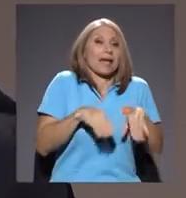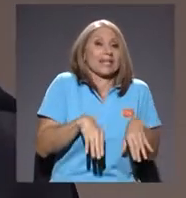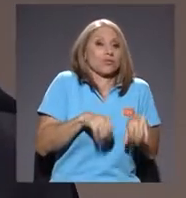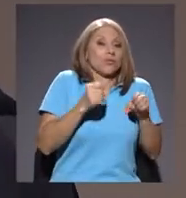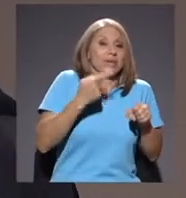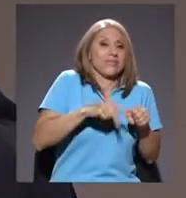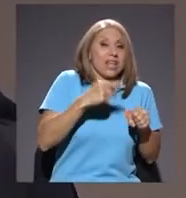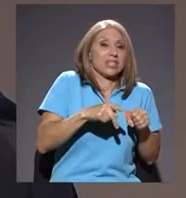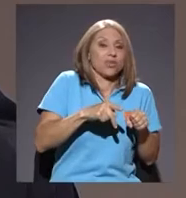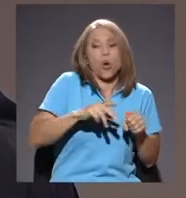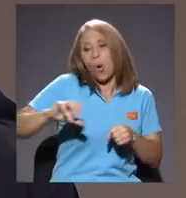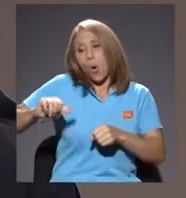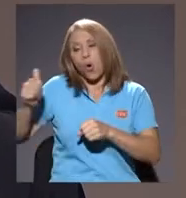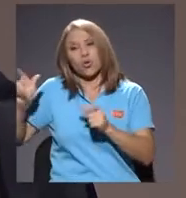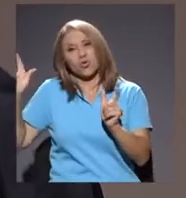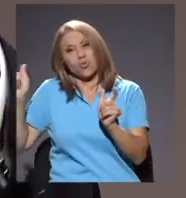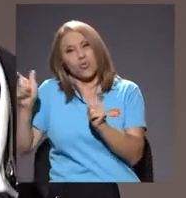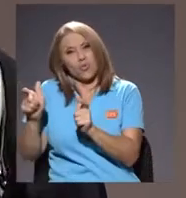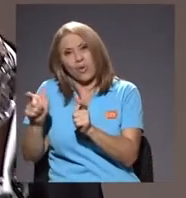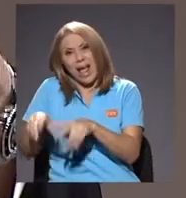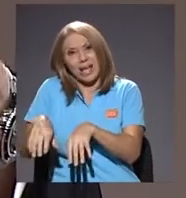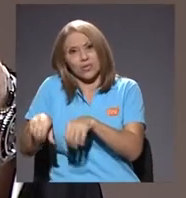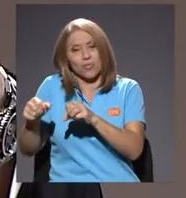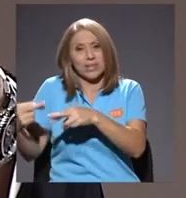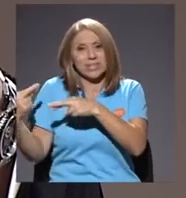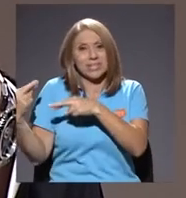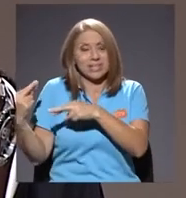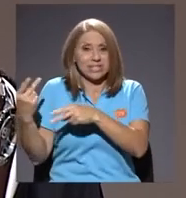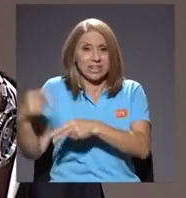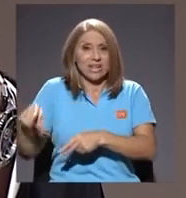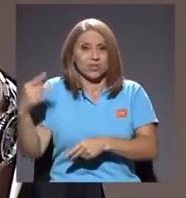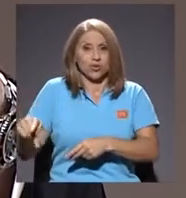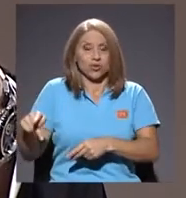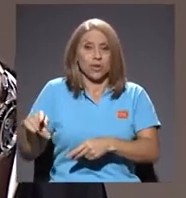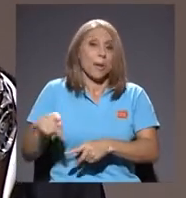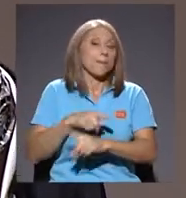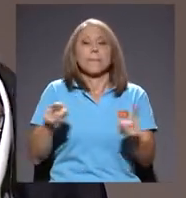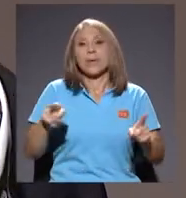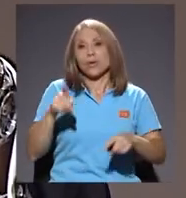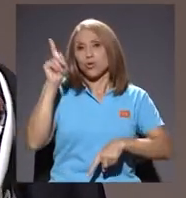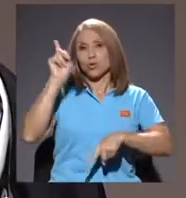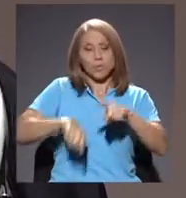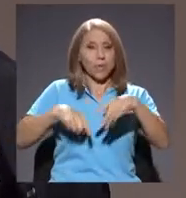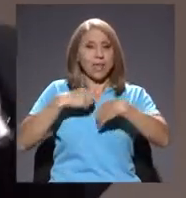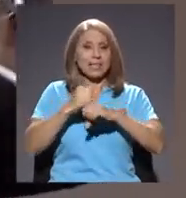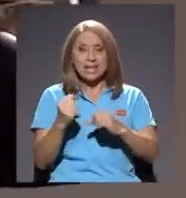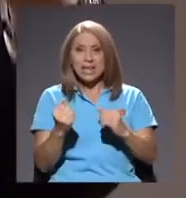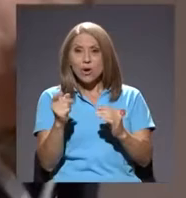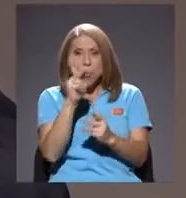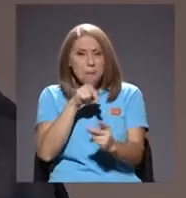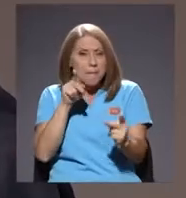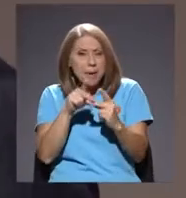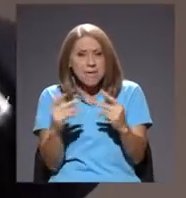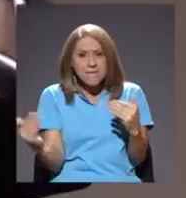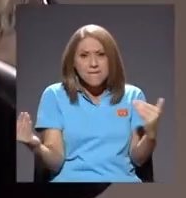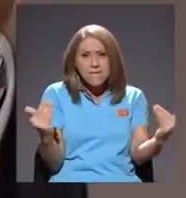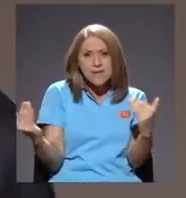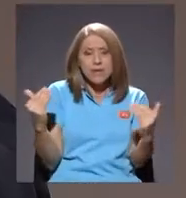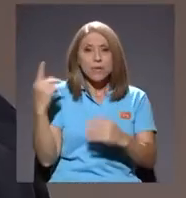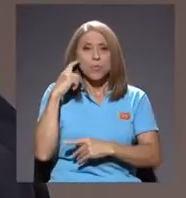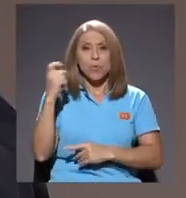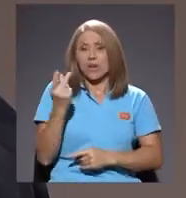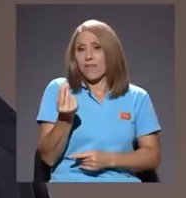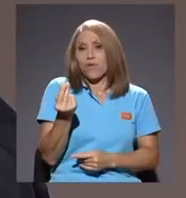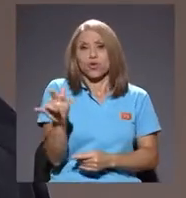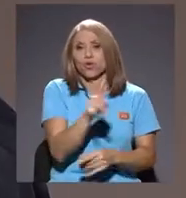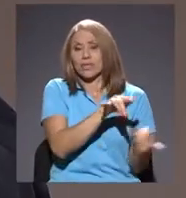es perfecta la comparación de la rentabilidad porque el riesgo no es igual no es la misma composición de ese conjunto de inversiones no